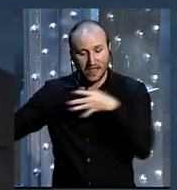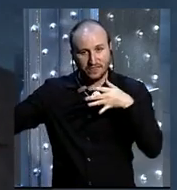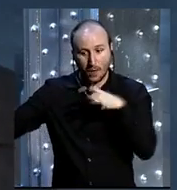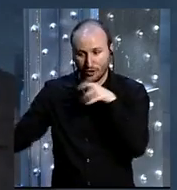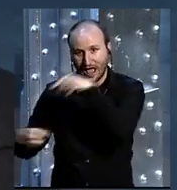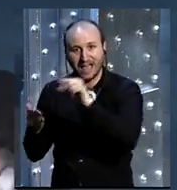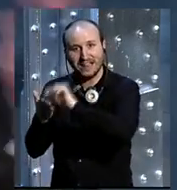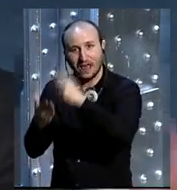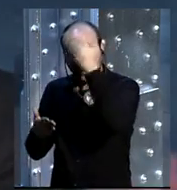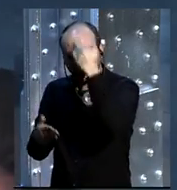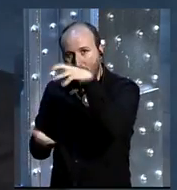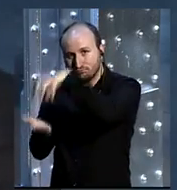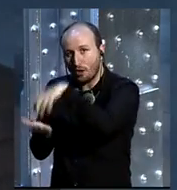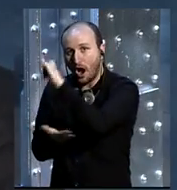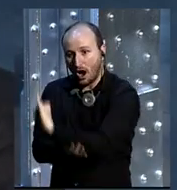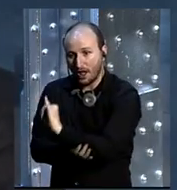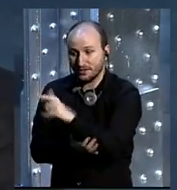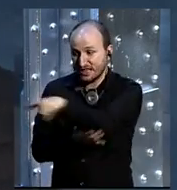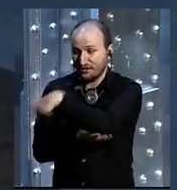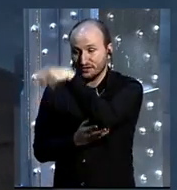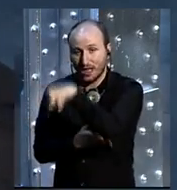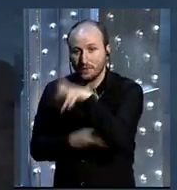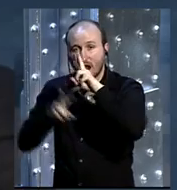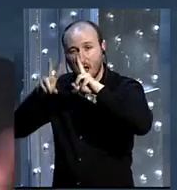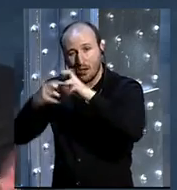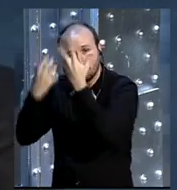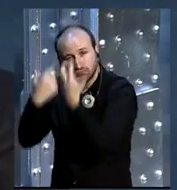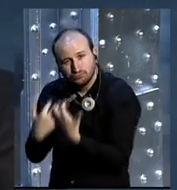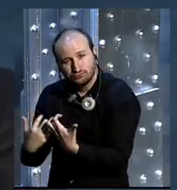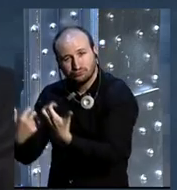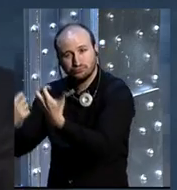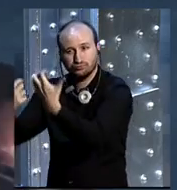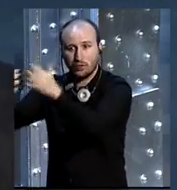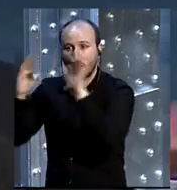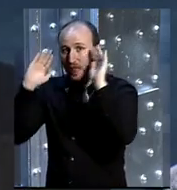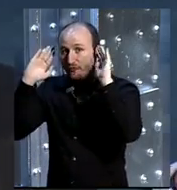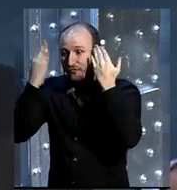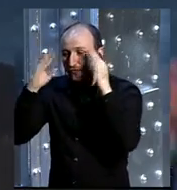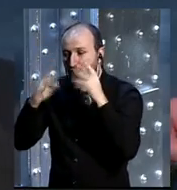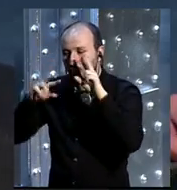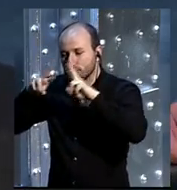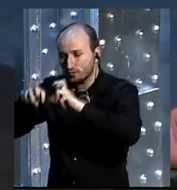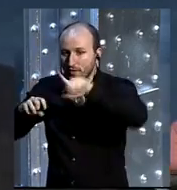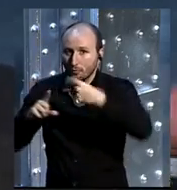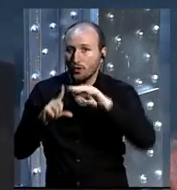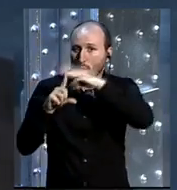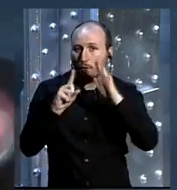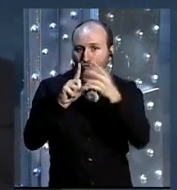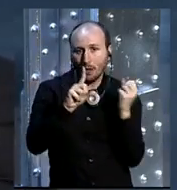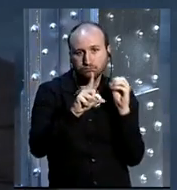y ellos también han realizado auditorías muy importantes de Facebook que han publicado en su página web, y